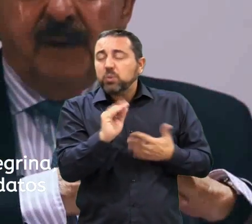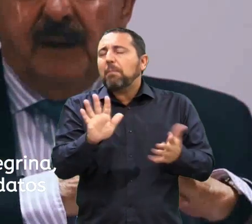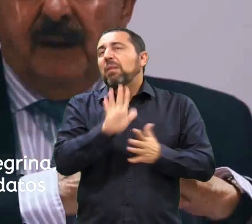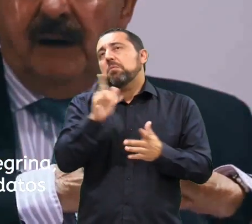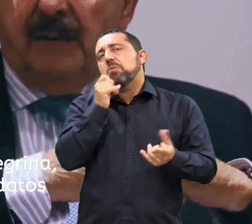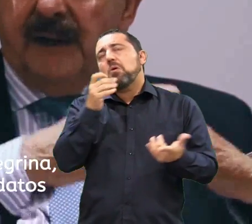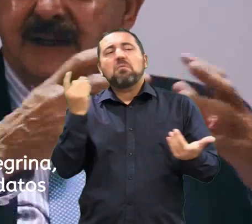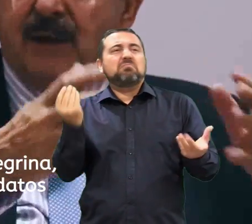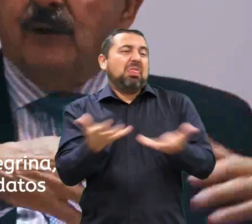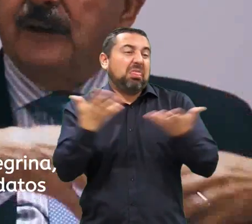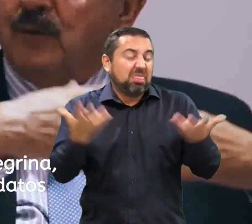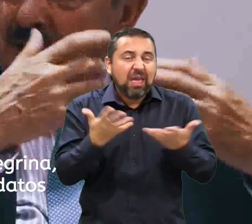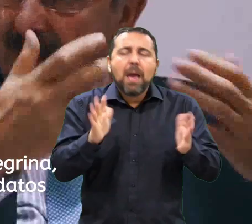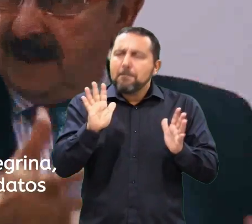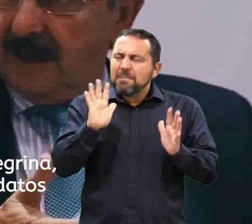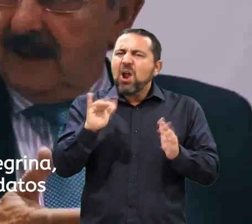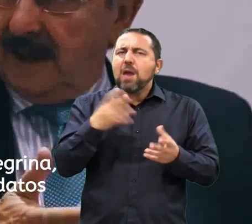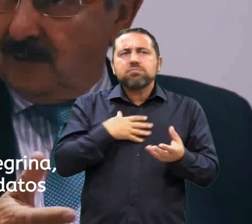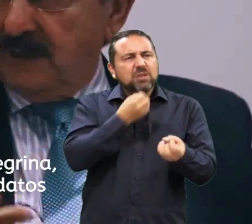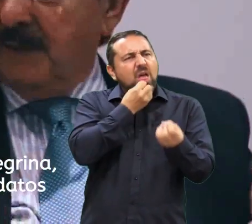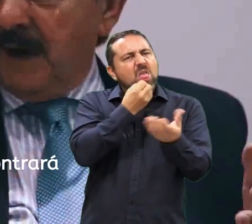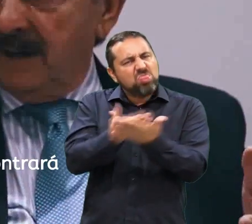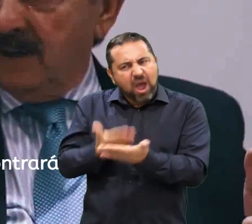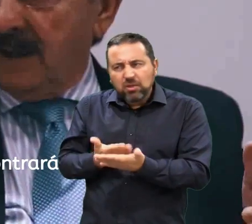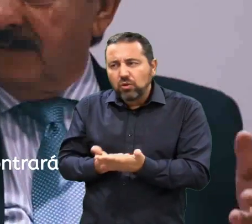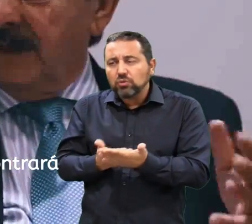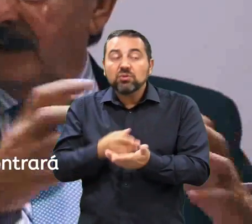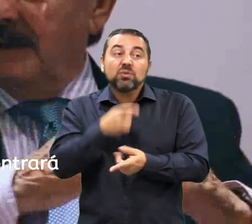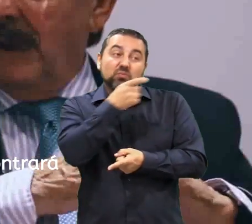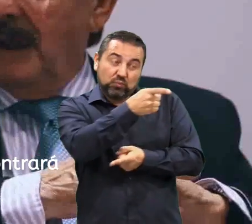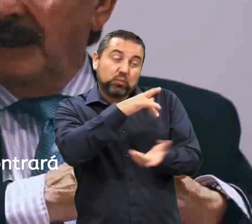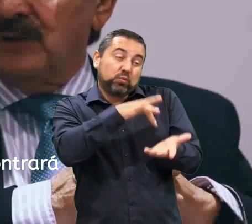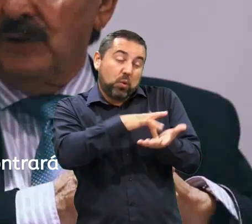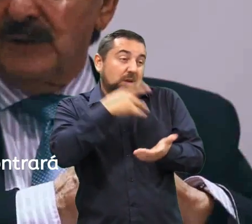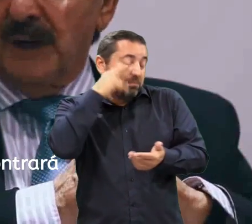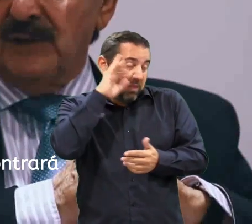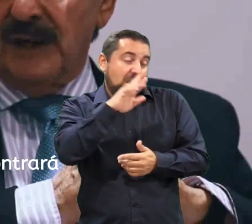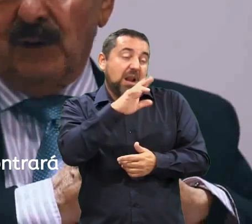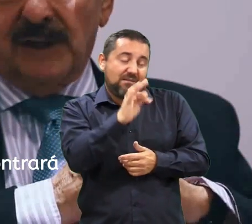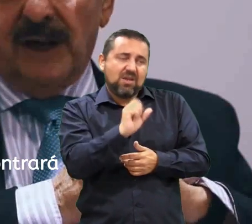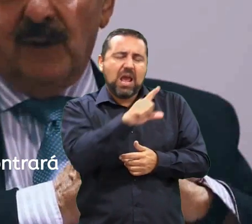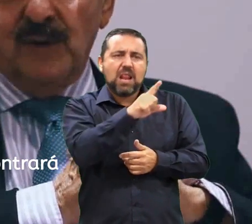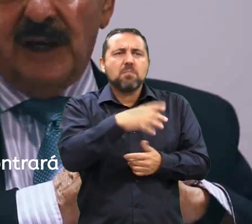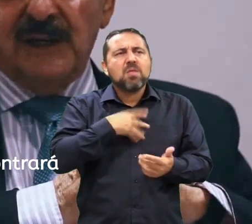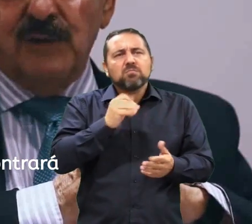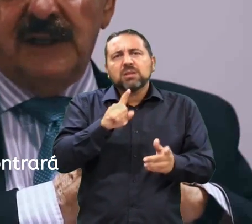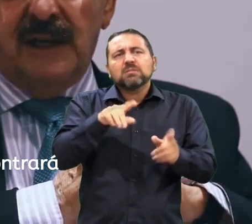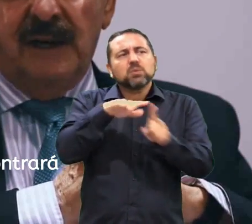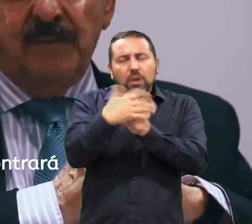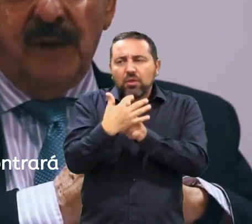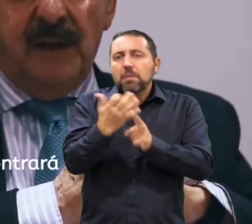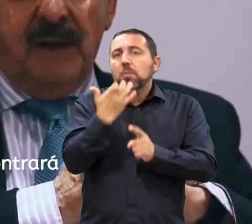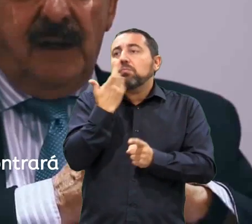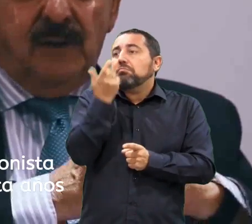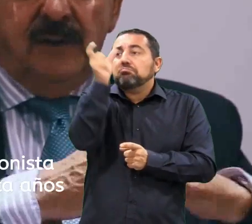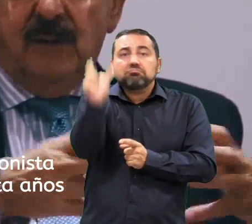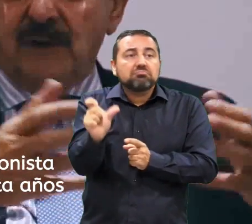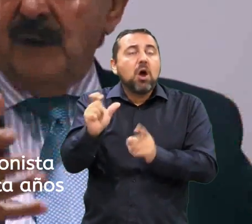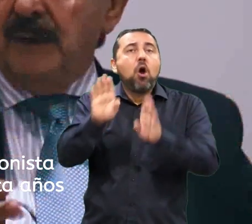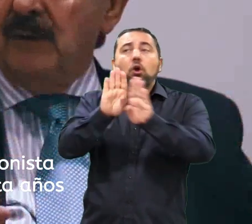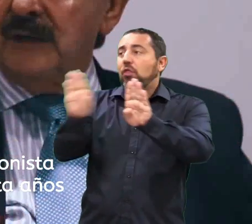peregrina, la verdad es que conocemos cantidad de datos, y me imagino que Rafael en su despacho se encontrará con mucha casuística,